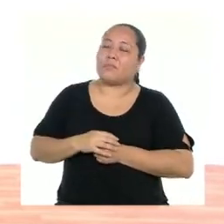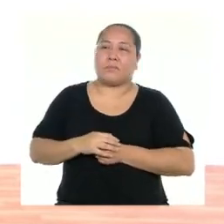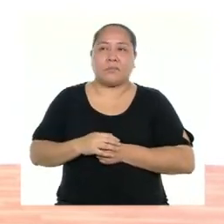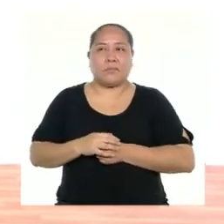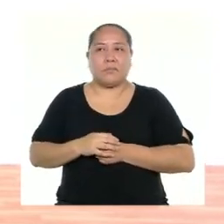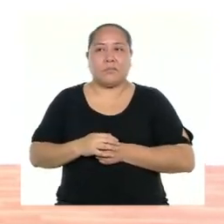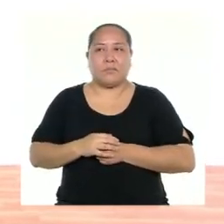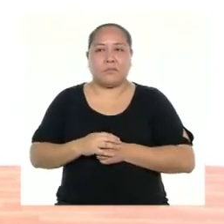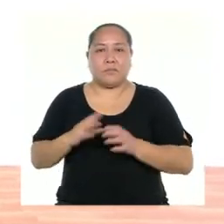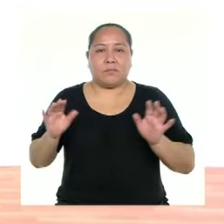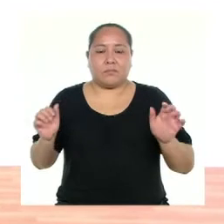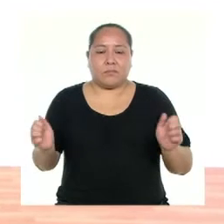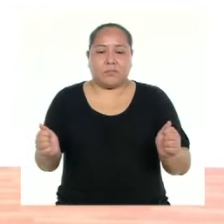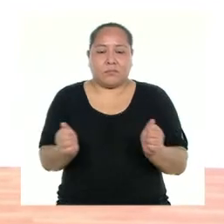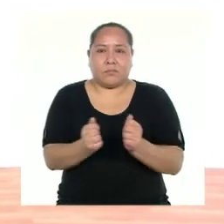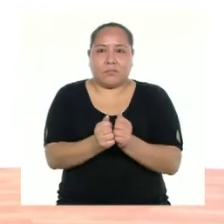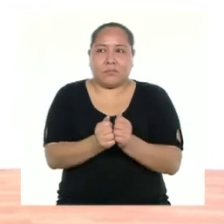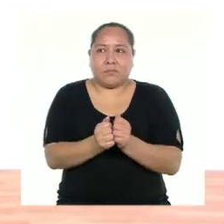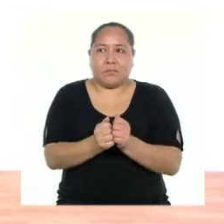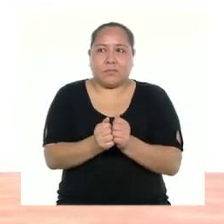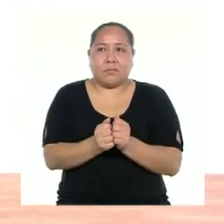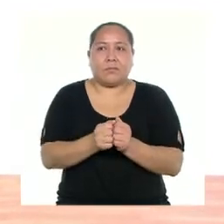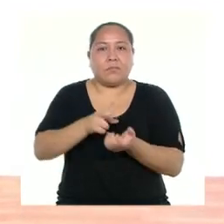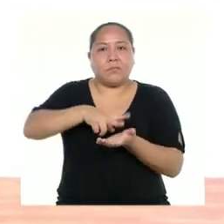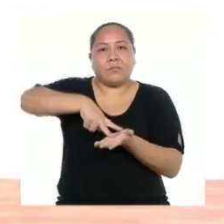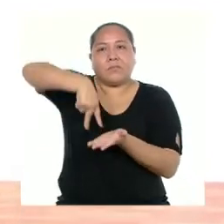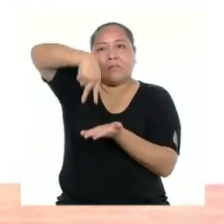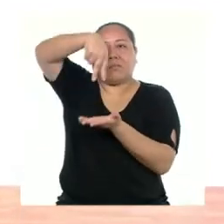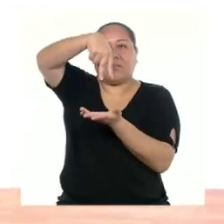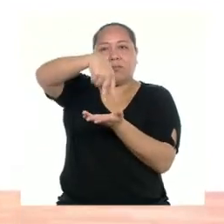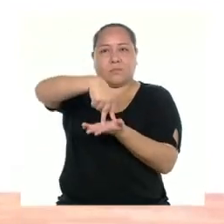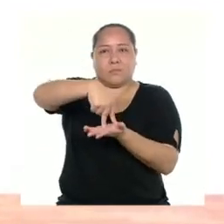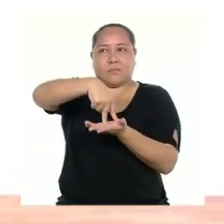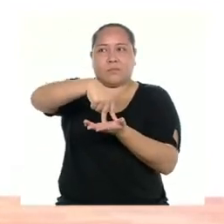Bajamos, juntamos los pies y subimos.